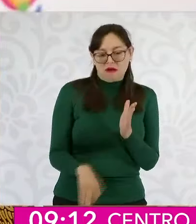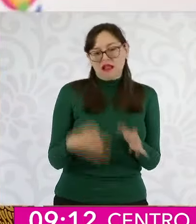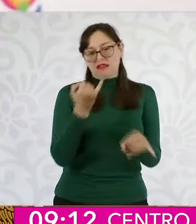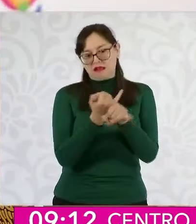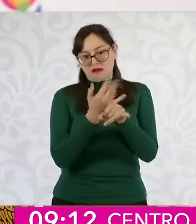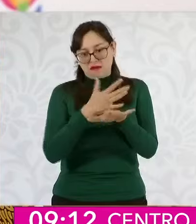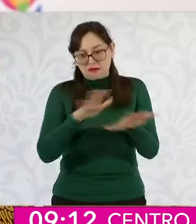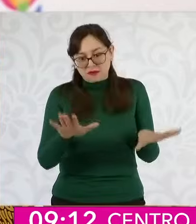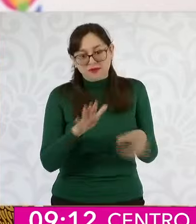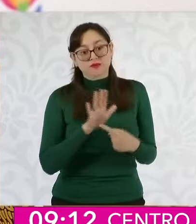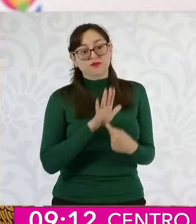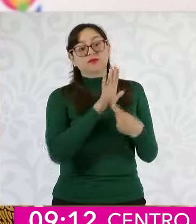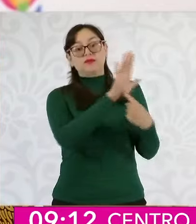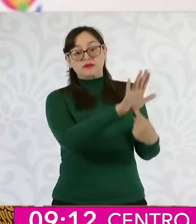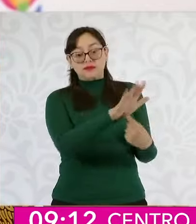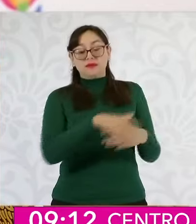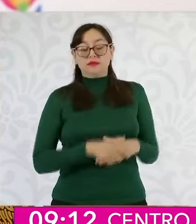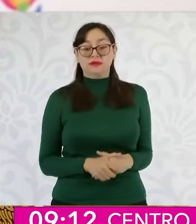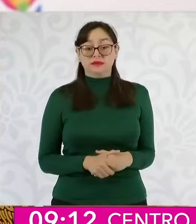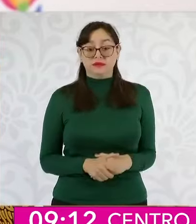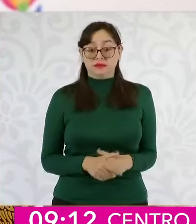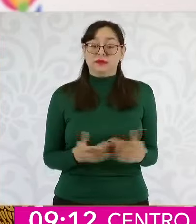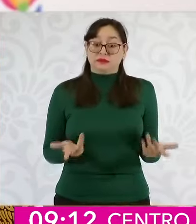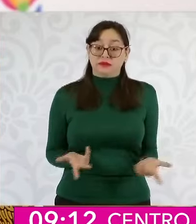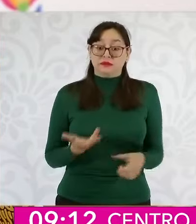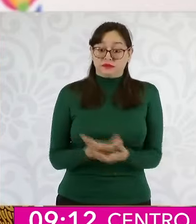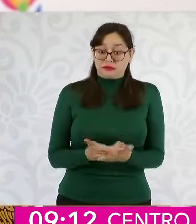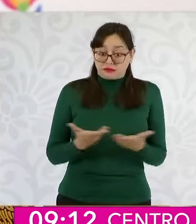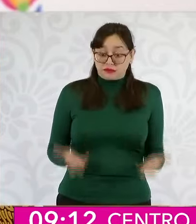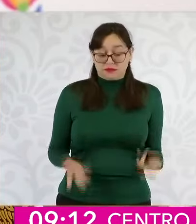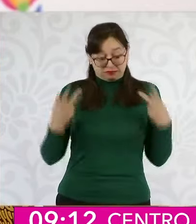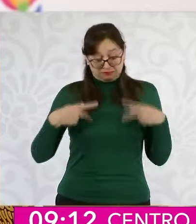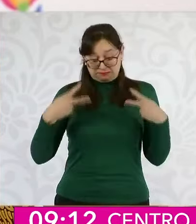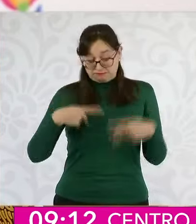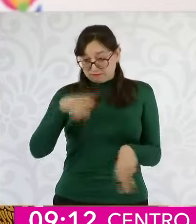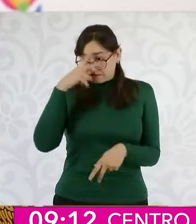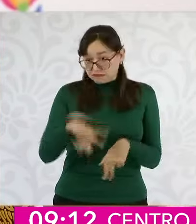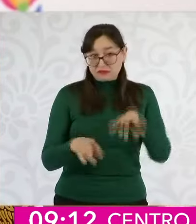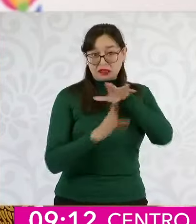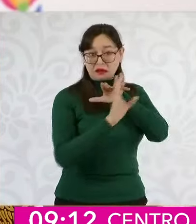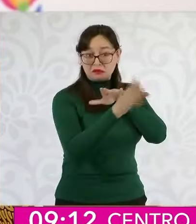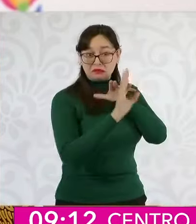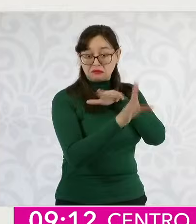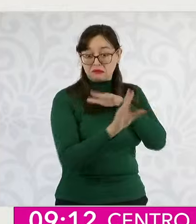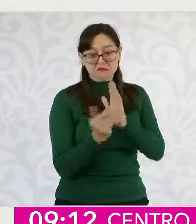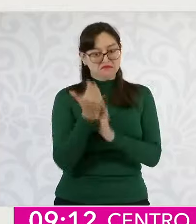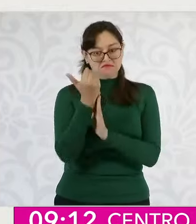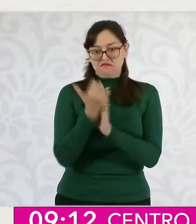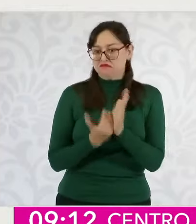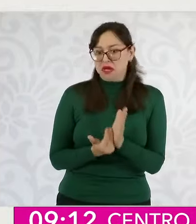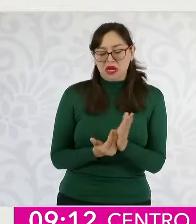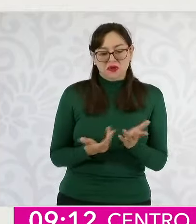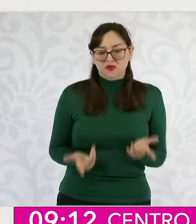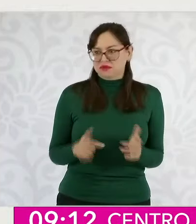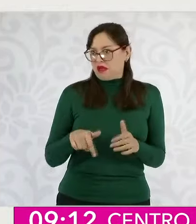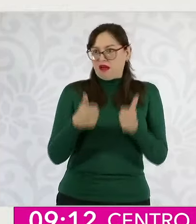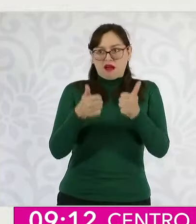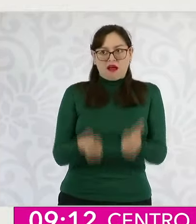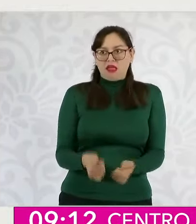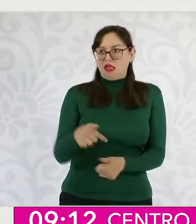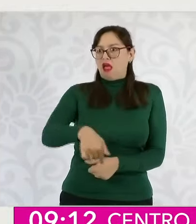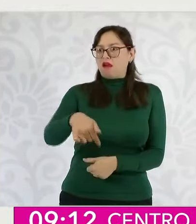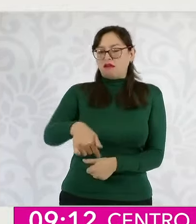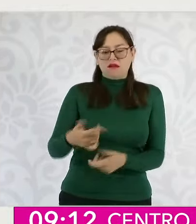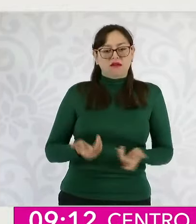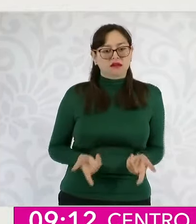disminuida de los mexicanos que emigran a Estados Unidos por todo lo que se ha hecho en el país y de personas que transitan en